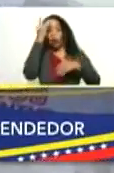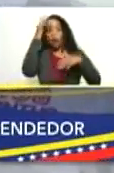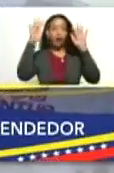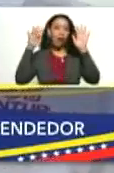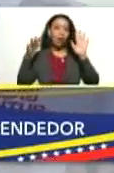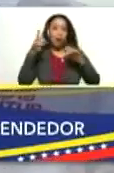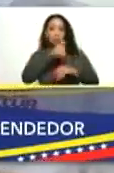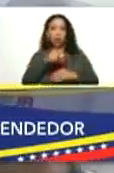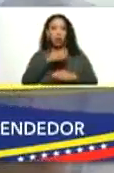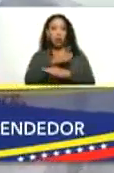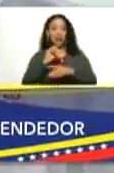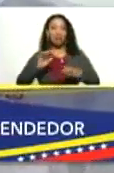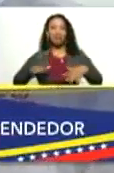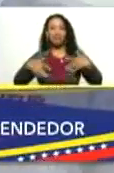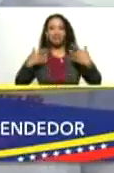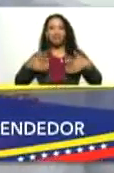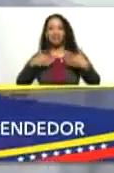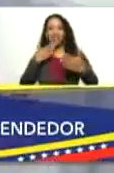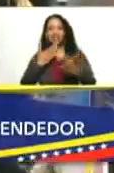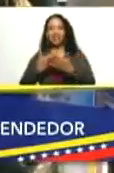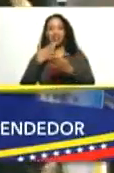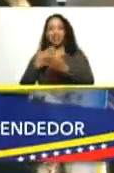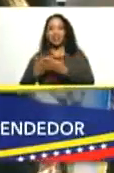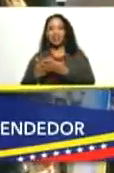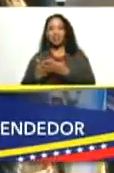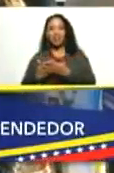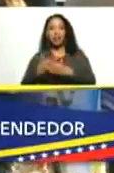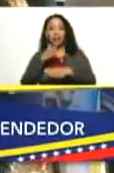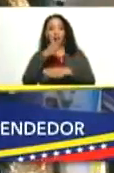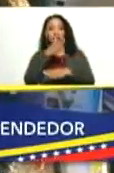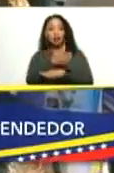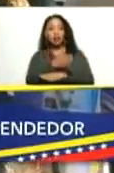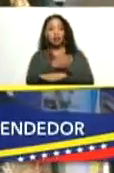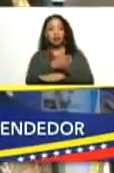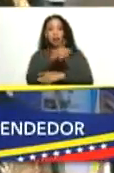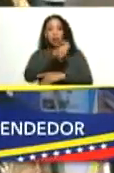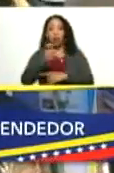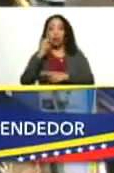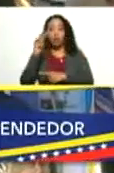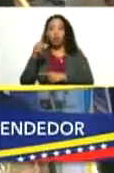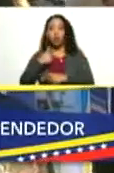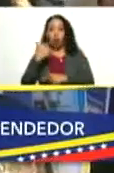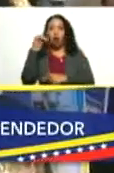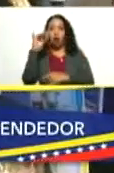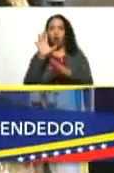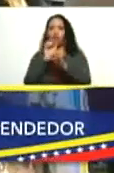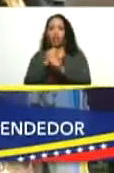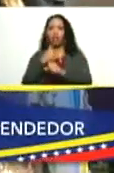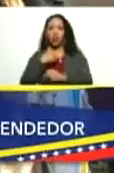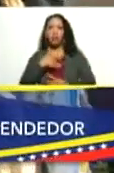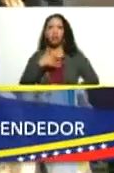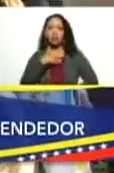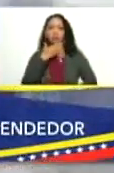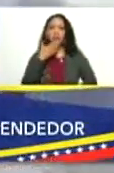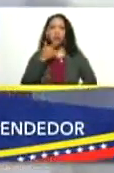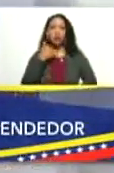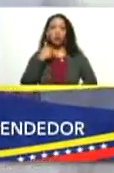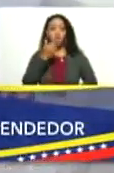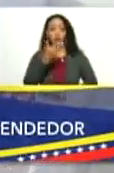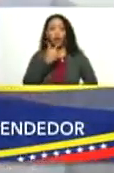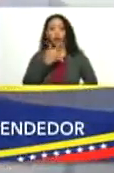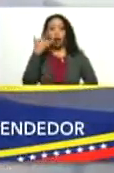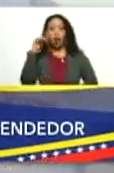está muy entusiasmada, presidente, agradece. Cuando uno se aborda, la gente le dice, yo tengo confianza, me siento mejor, y aquí, como usted dice,